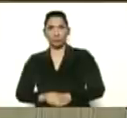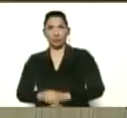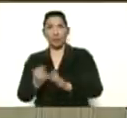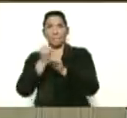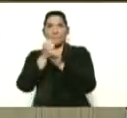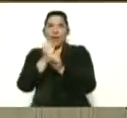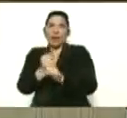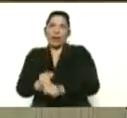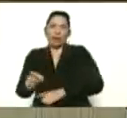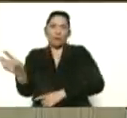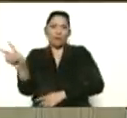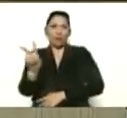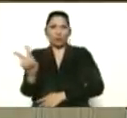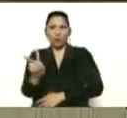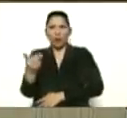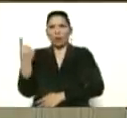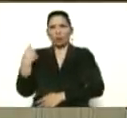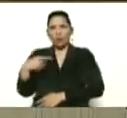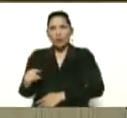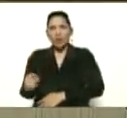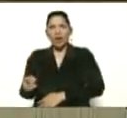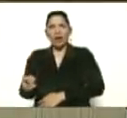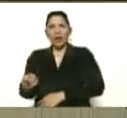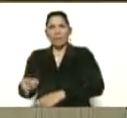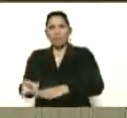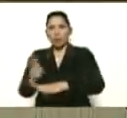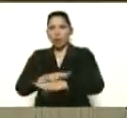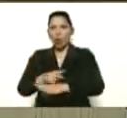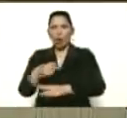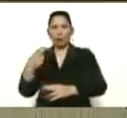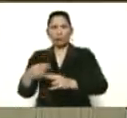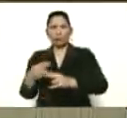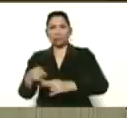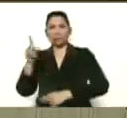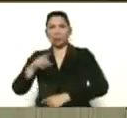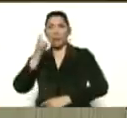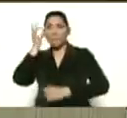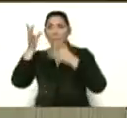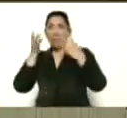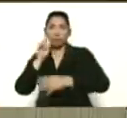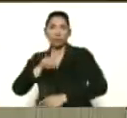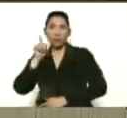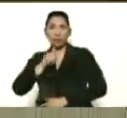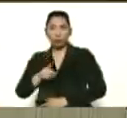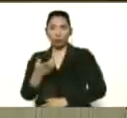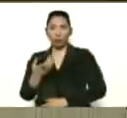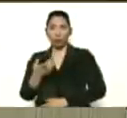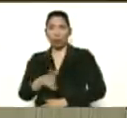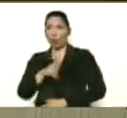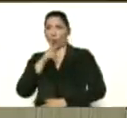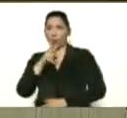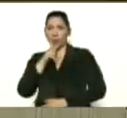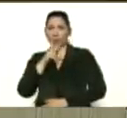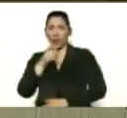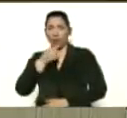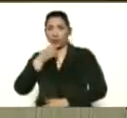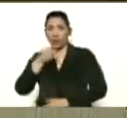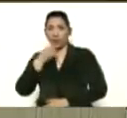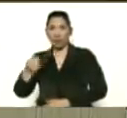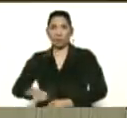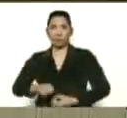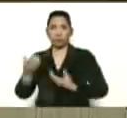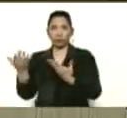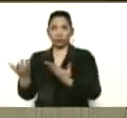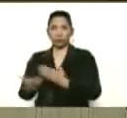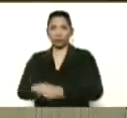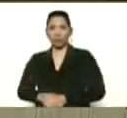esperando que Venezuela tuviera situaciones, incluso mintió descaradamente, brutalmente, en una entrevista que dio a